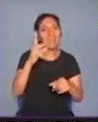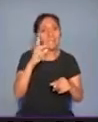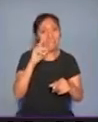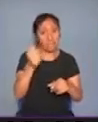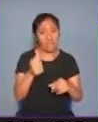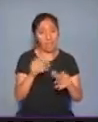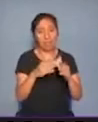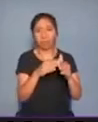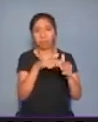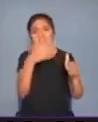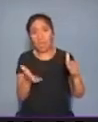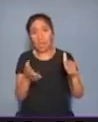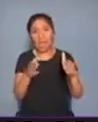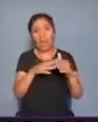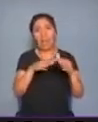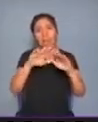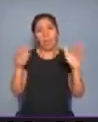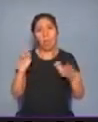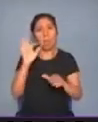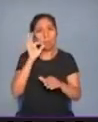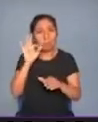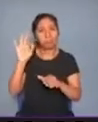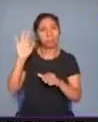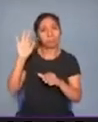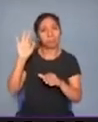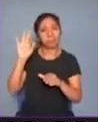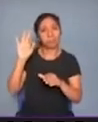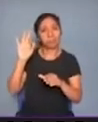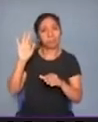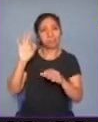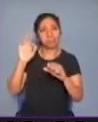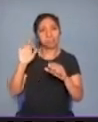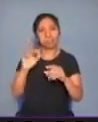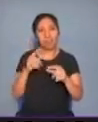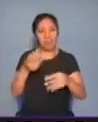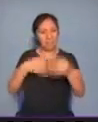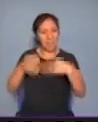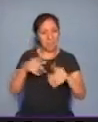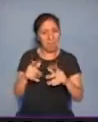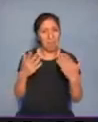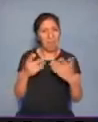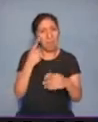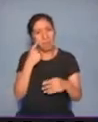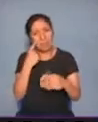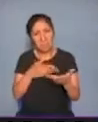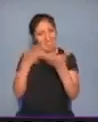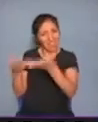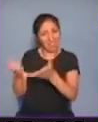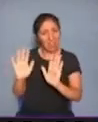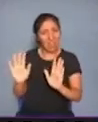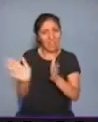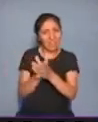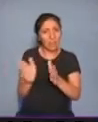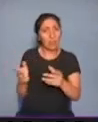al lado del popelle que es un kosco este cedido por la municipalidad a todos juntos y en la